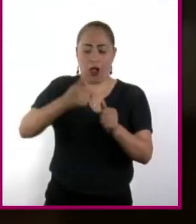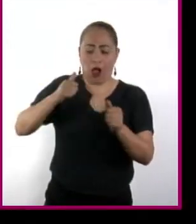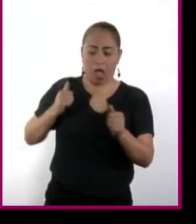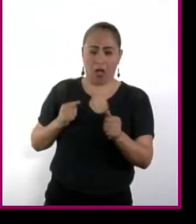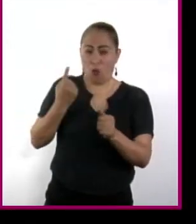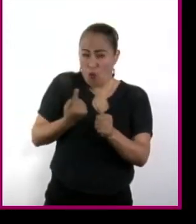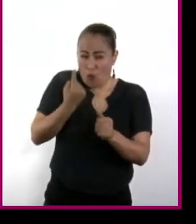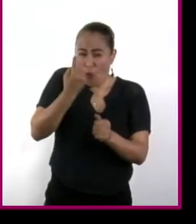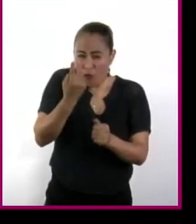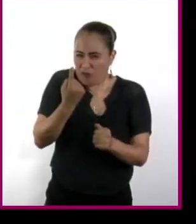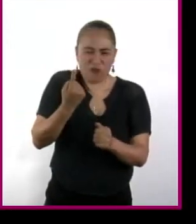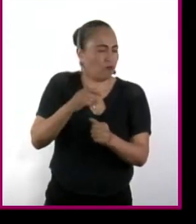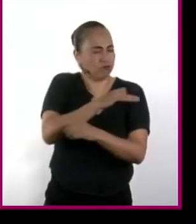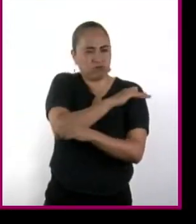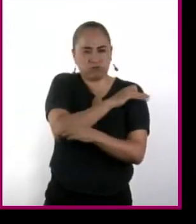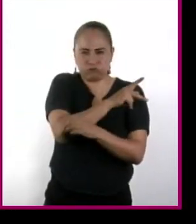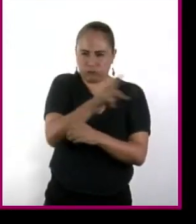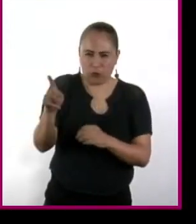atrás.